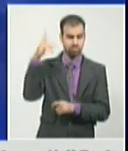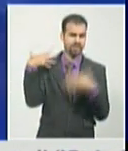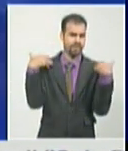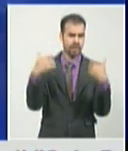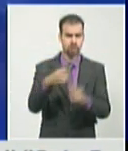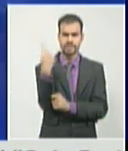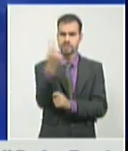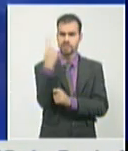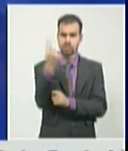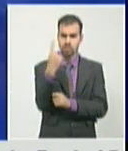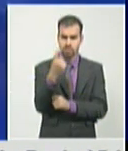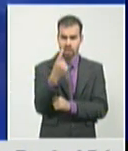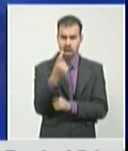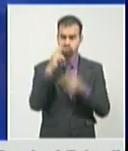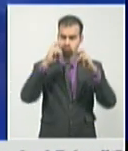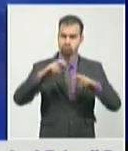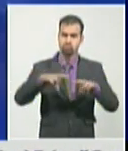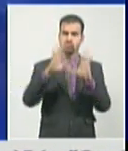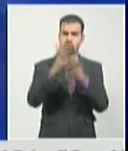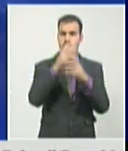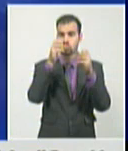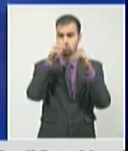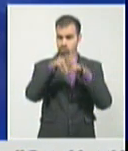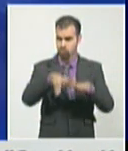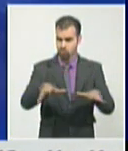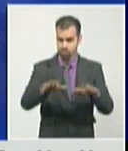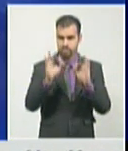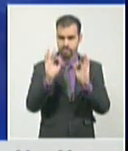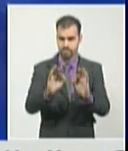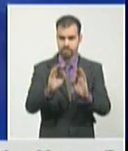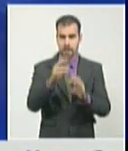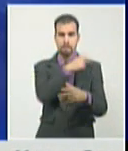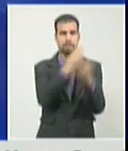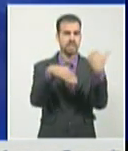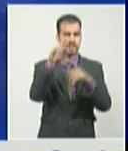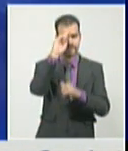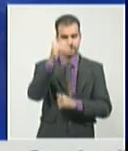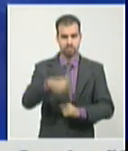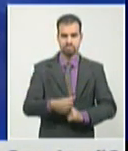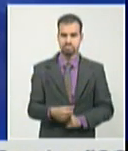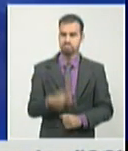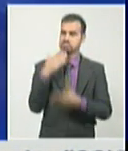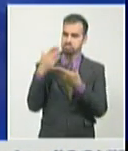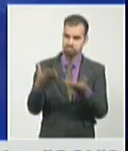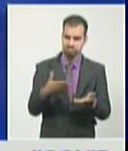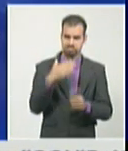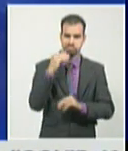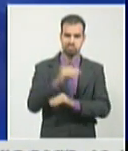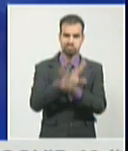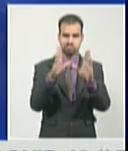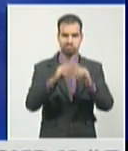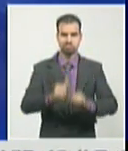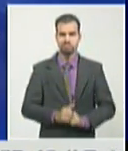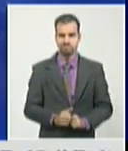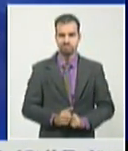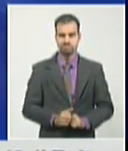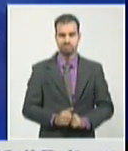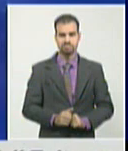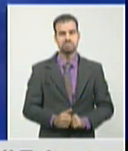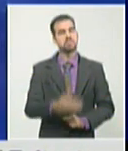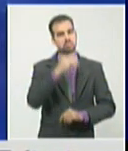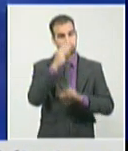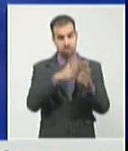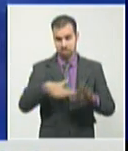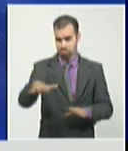del ministerio de salud pública bienvenido doctor muy buenos días y se la enseña